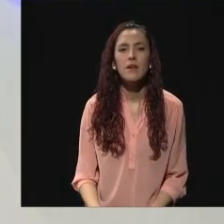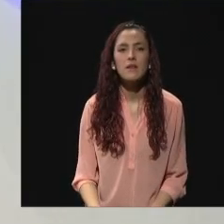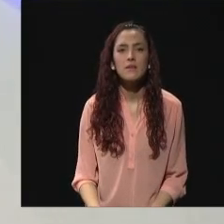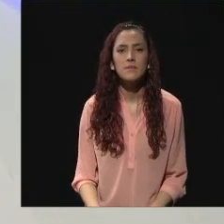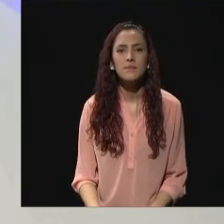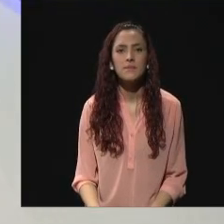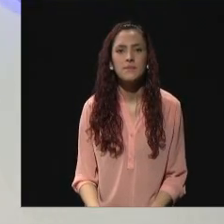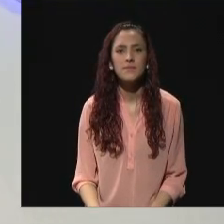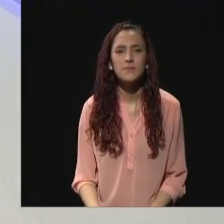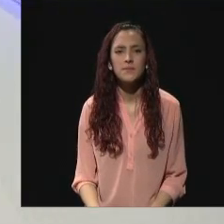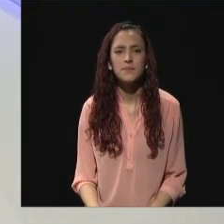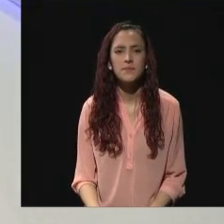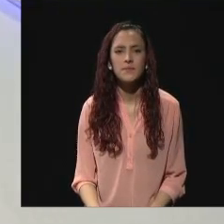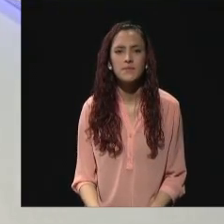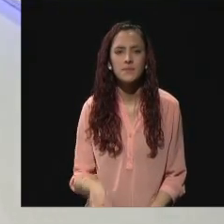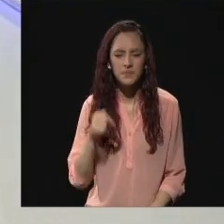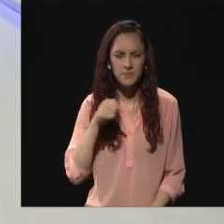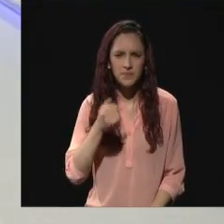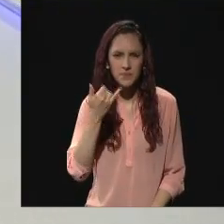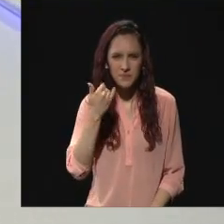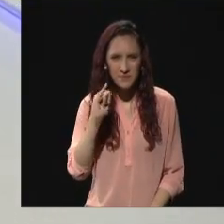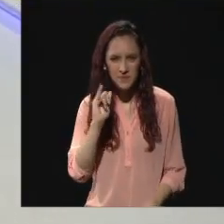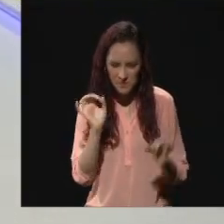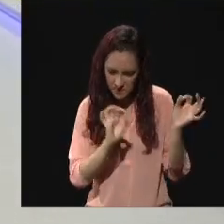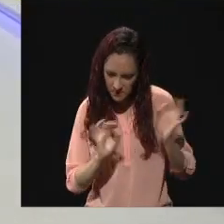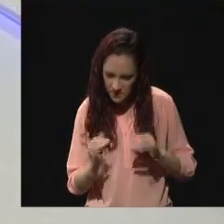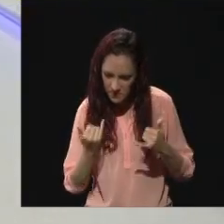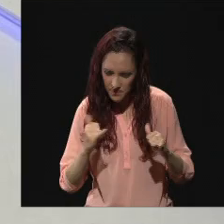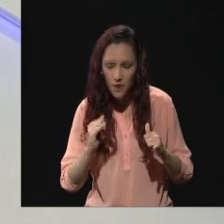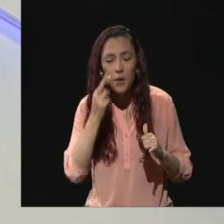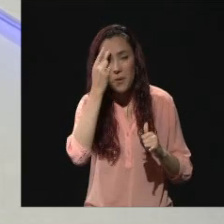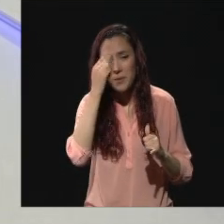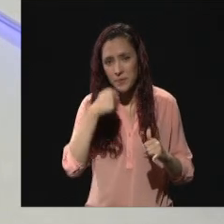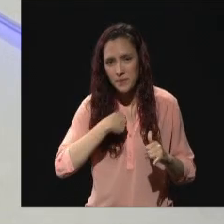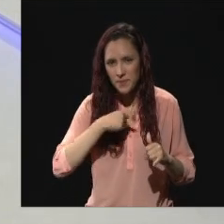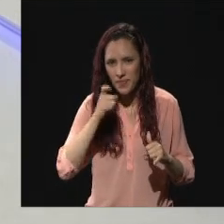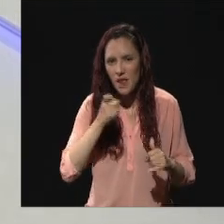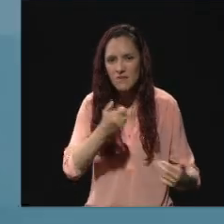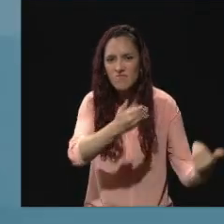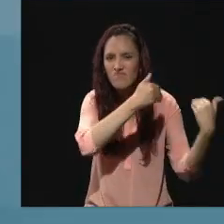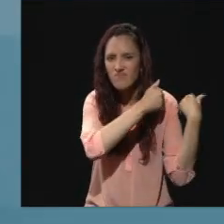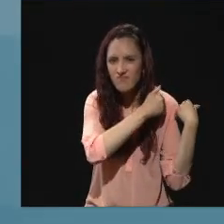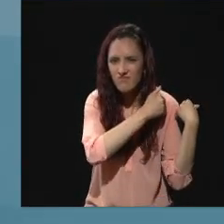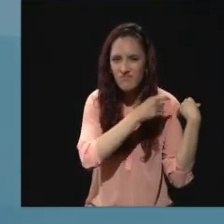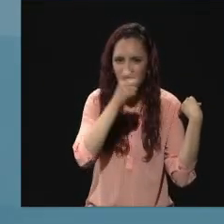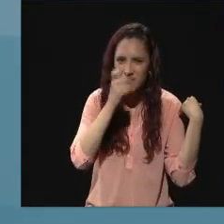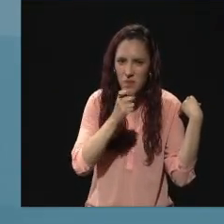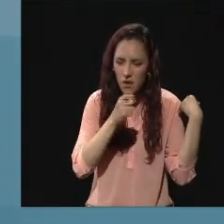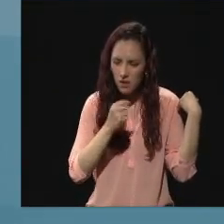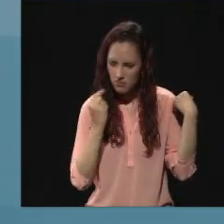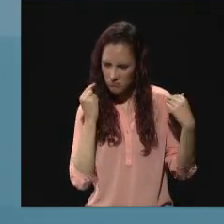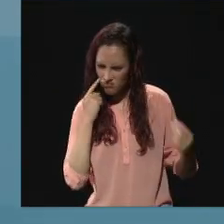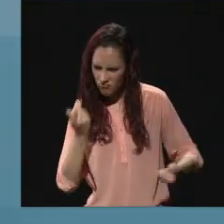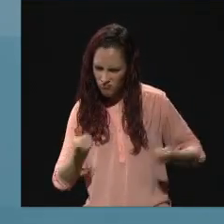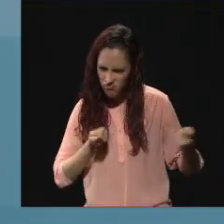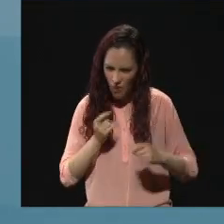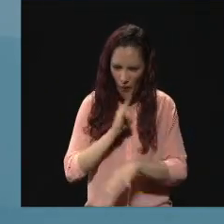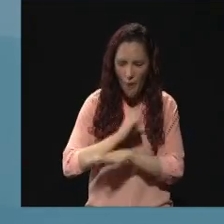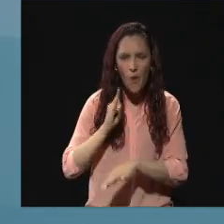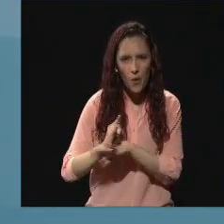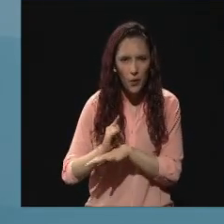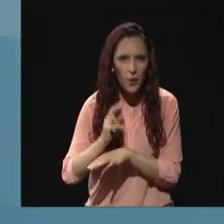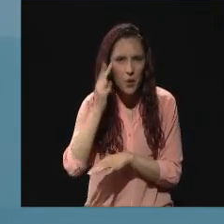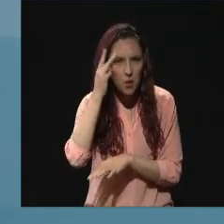el control social está arreglado nosotros tenemos por obligación que tener contacto con los vocales de control y es puede participar